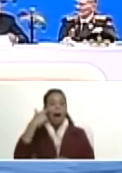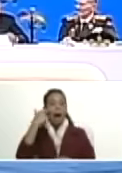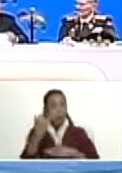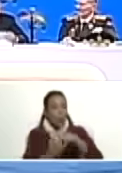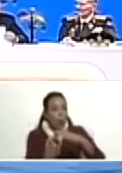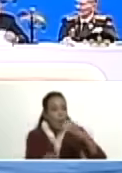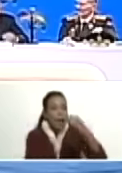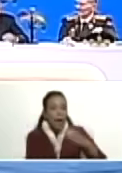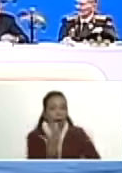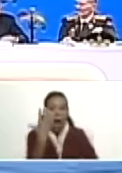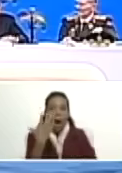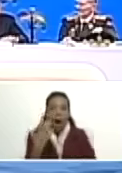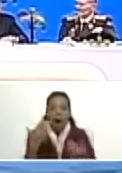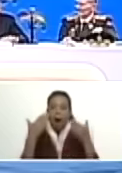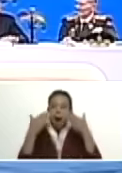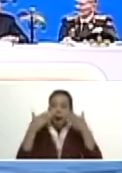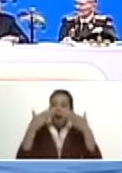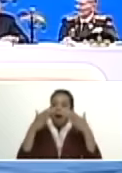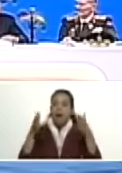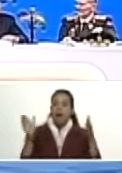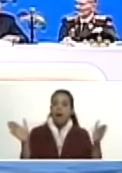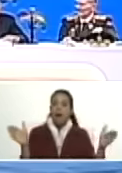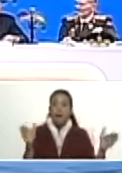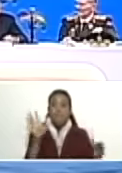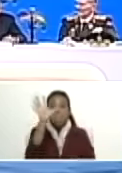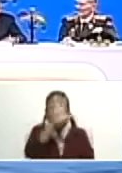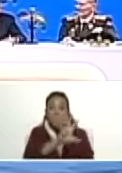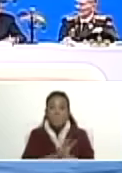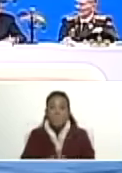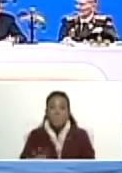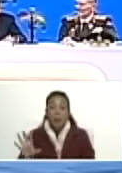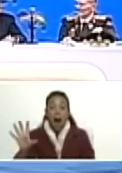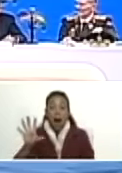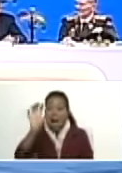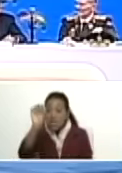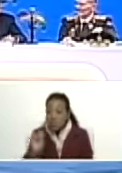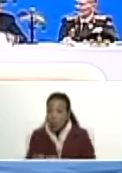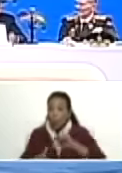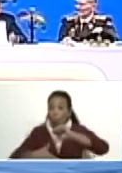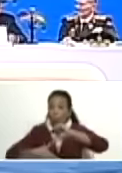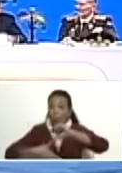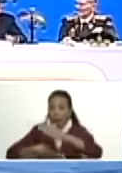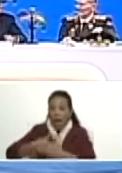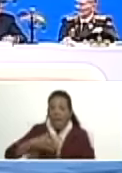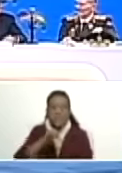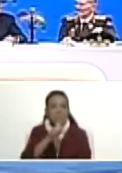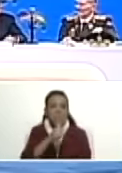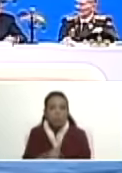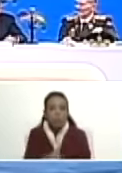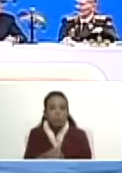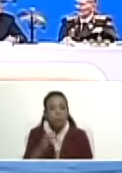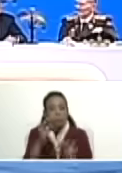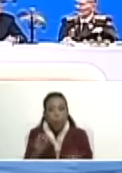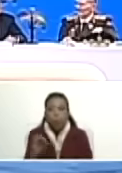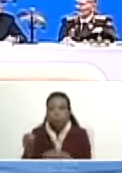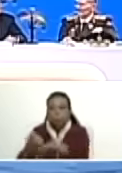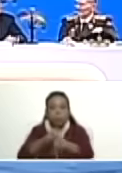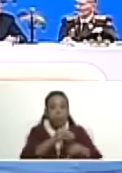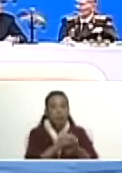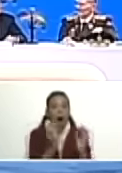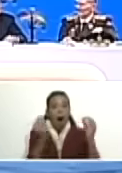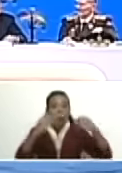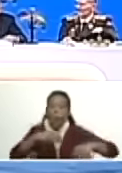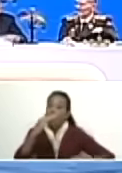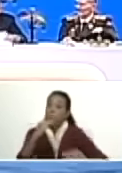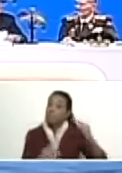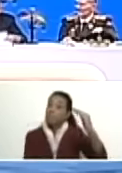instituciones abrirían posibilidades para que los países del sur denunciáramos los llamados tratados